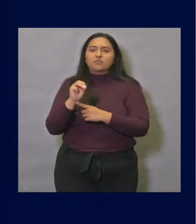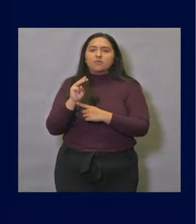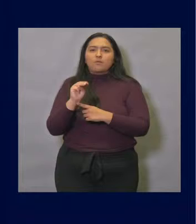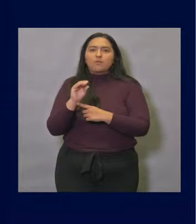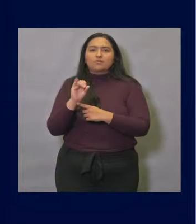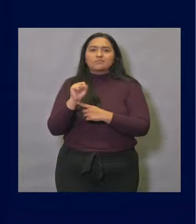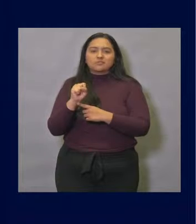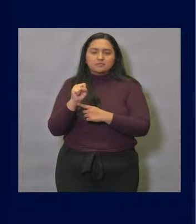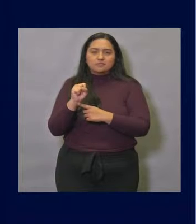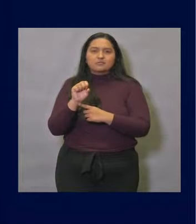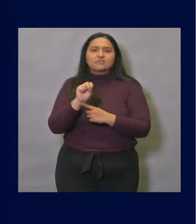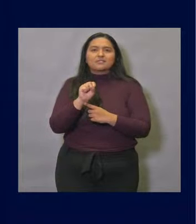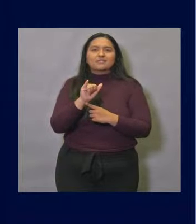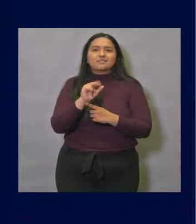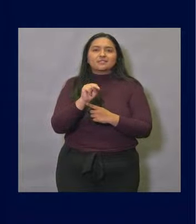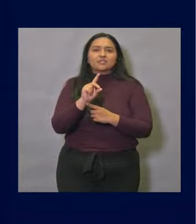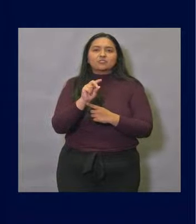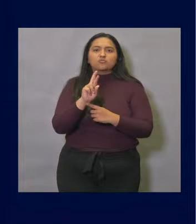de trombocitopenia.